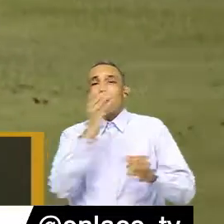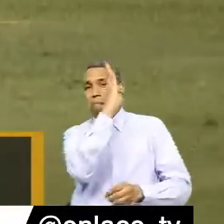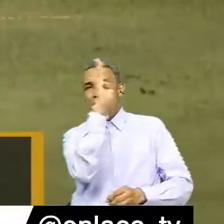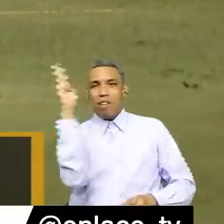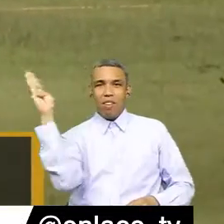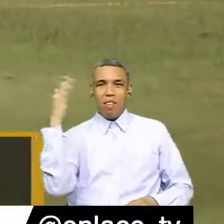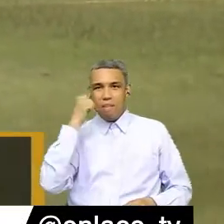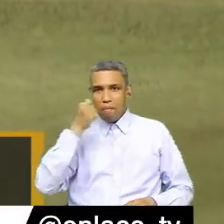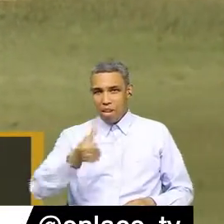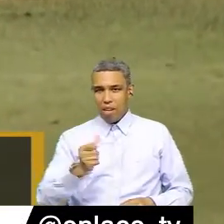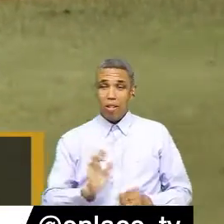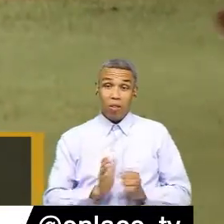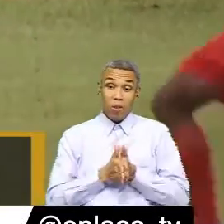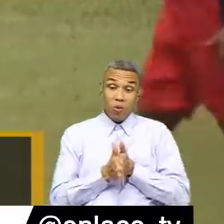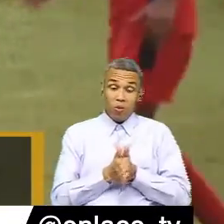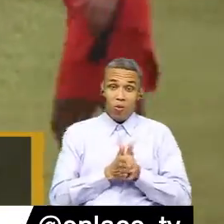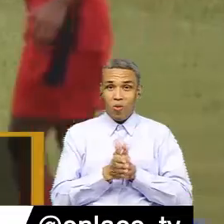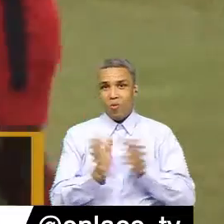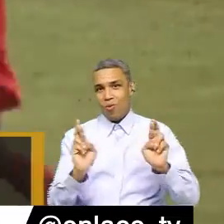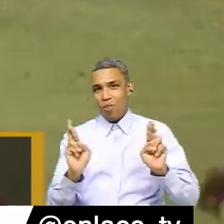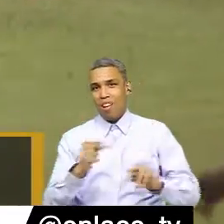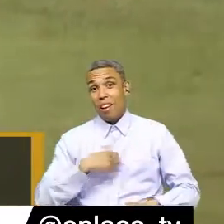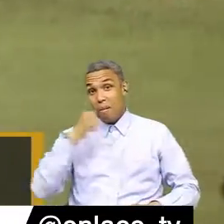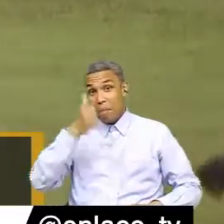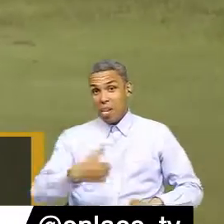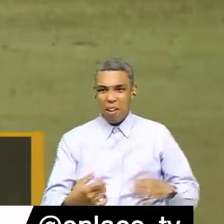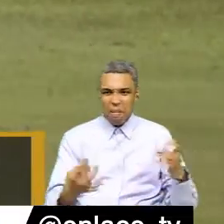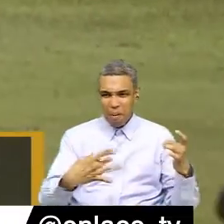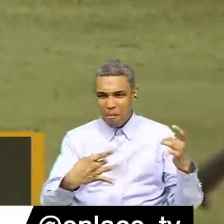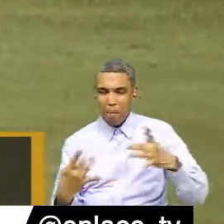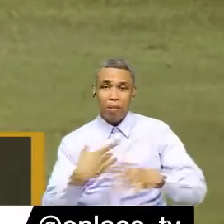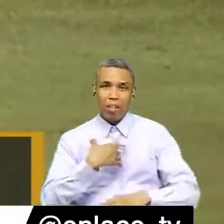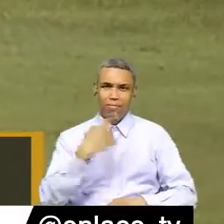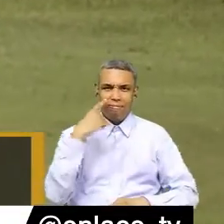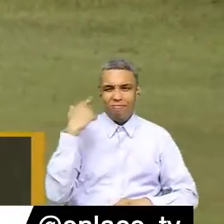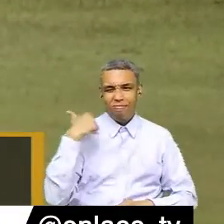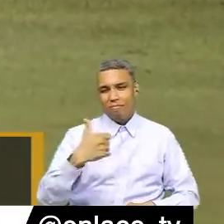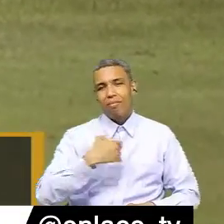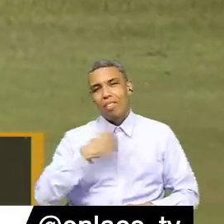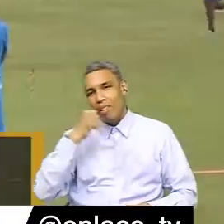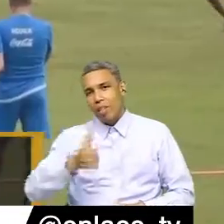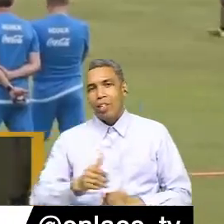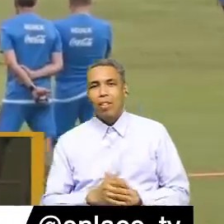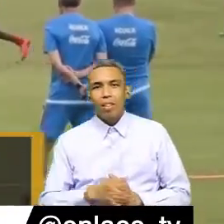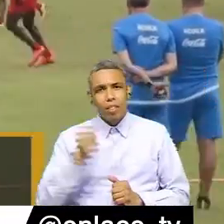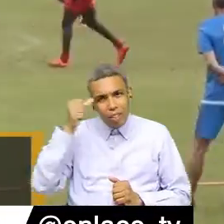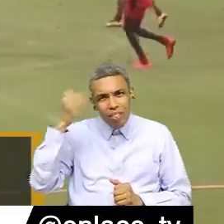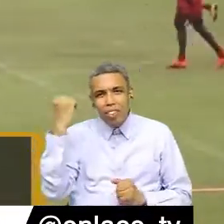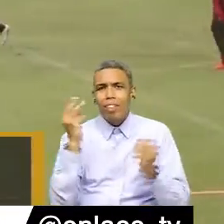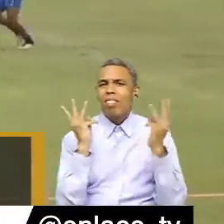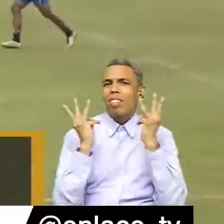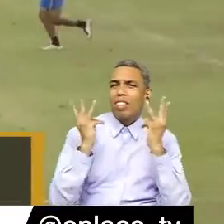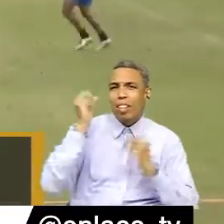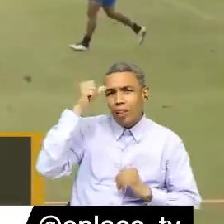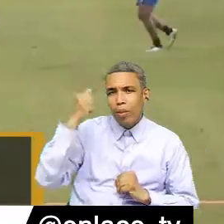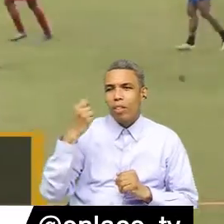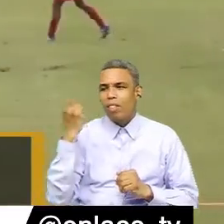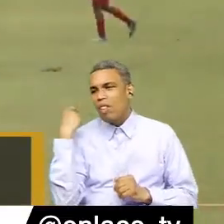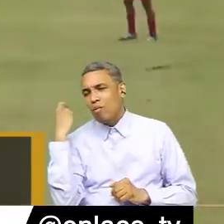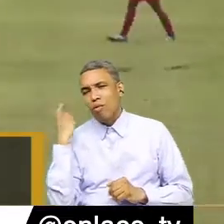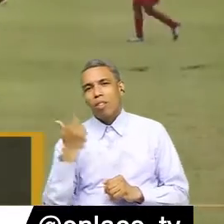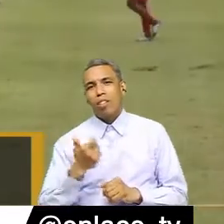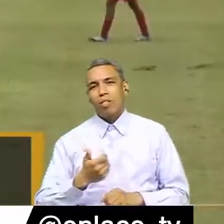barranquilla y esperemos que sea un lindo espectáculo entre estas dos selecciones que cada que se enfrente recordemos el 33 y también la derrota de colombia